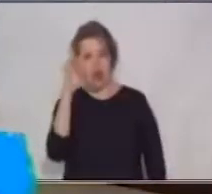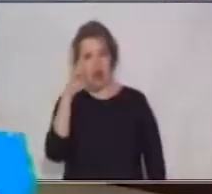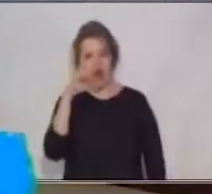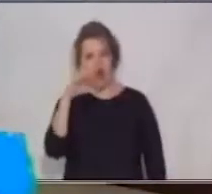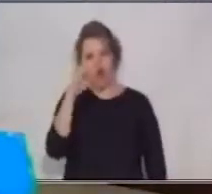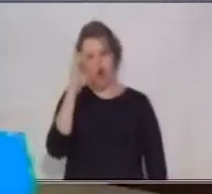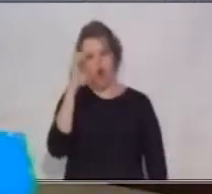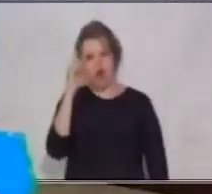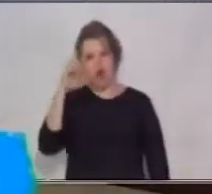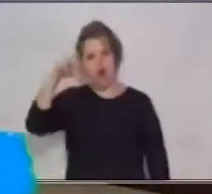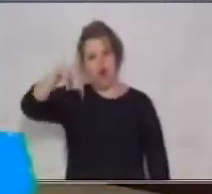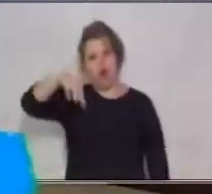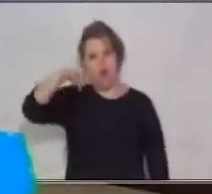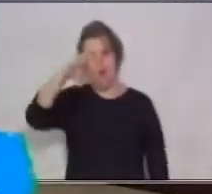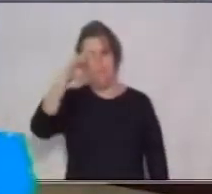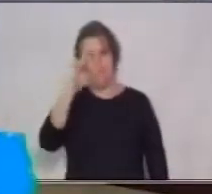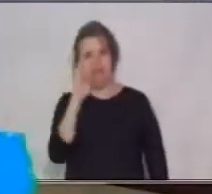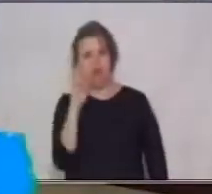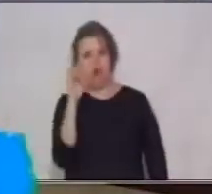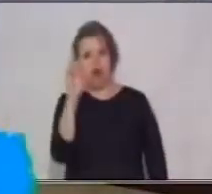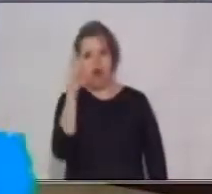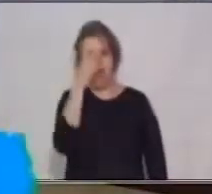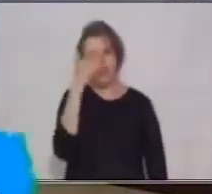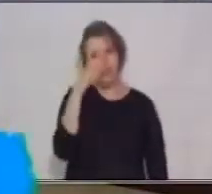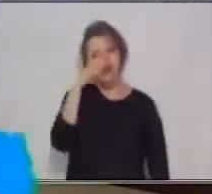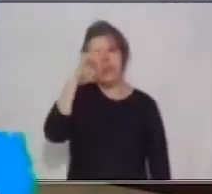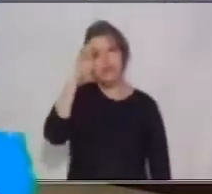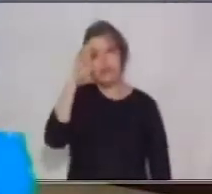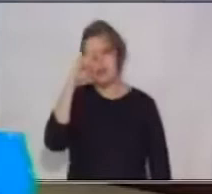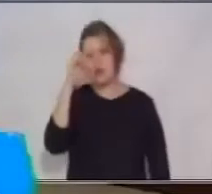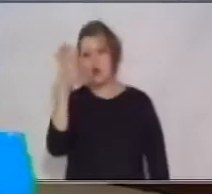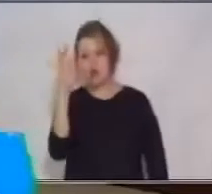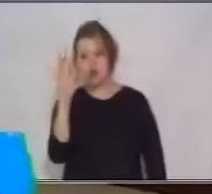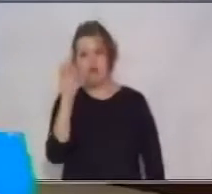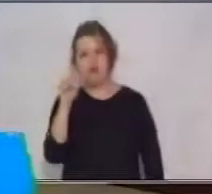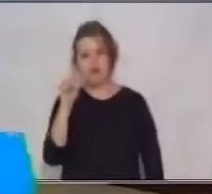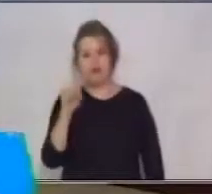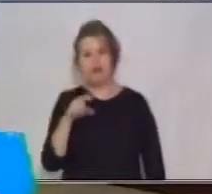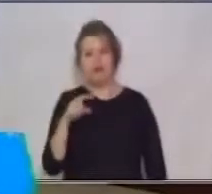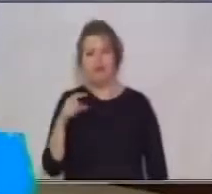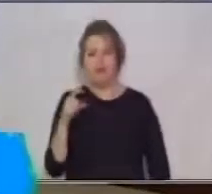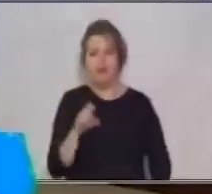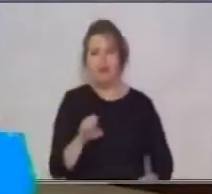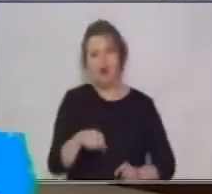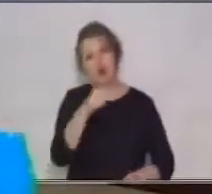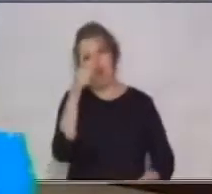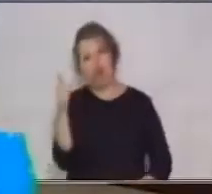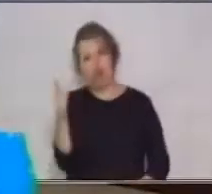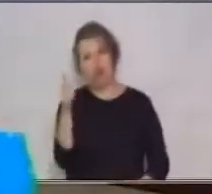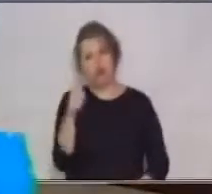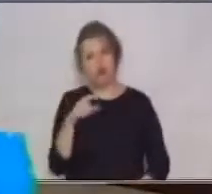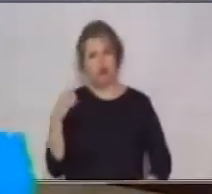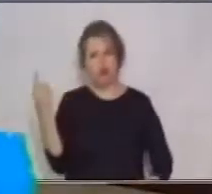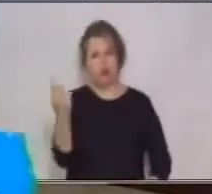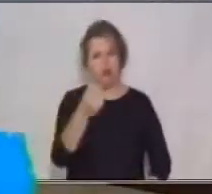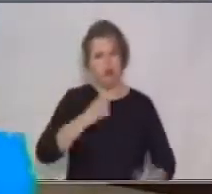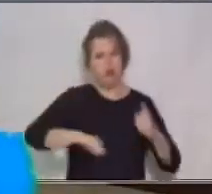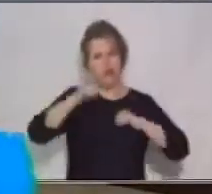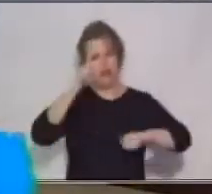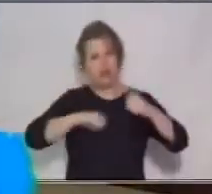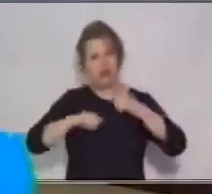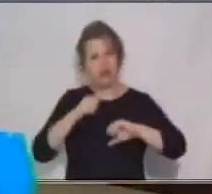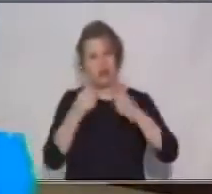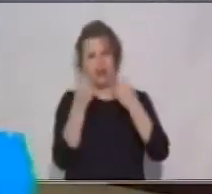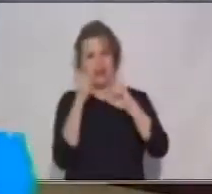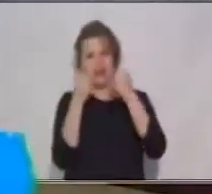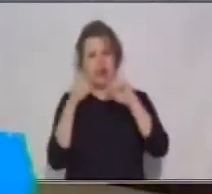podemos clasificarlos semánticamente y se le clasifica como todas aquellas acciones que ya se realizaron, ¿de acuerdo?